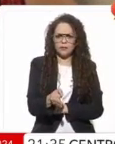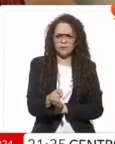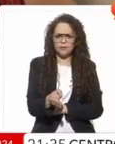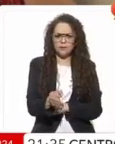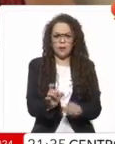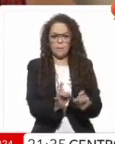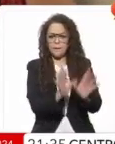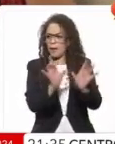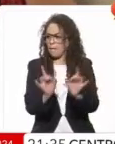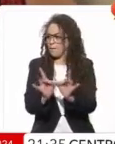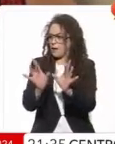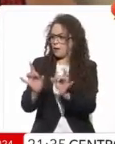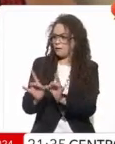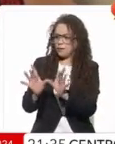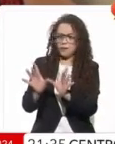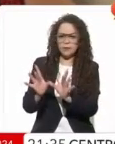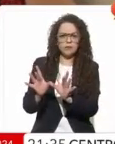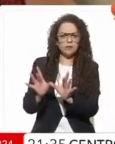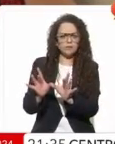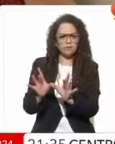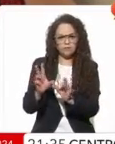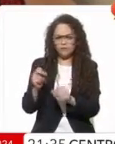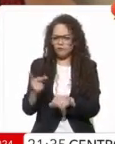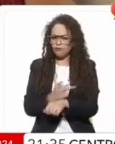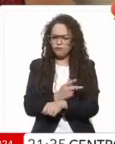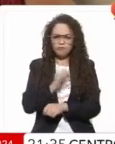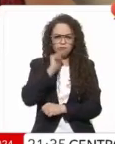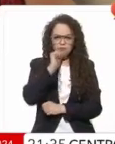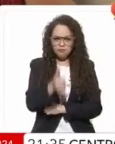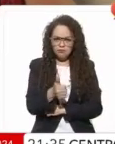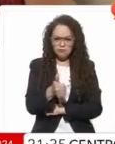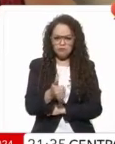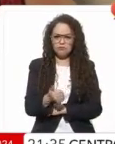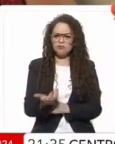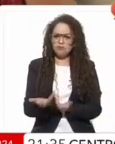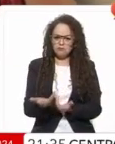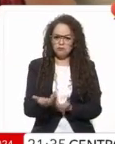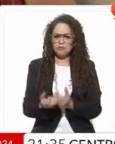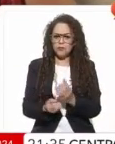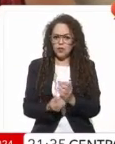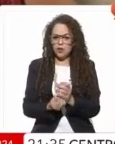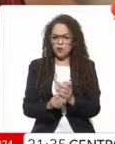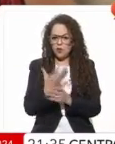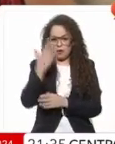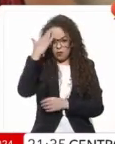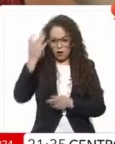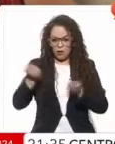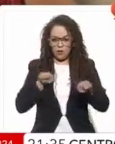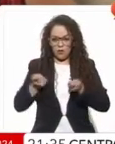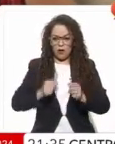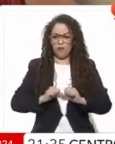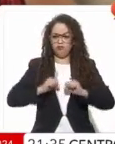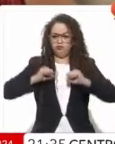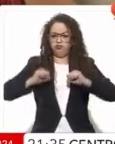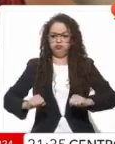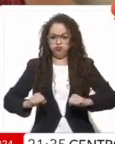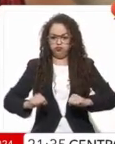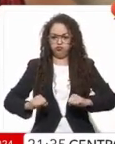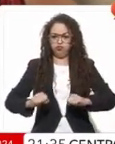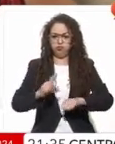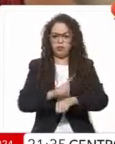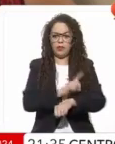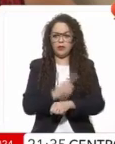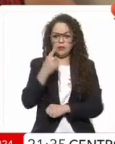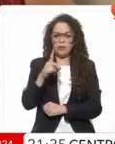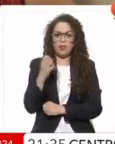están surgiendo con un nuevo régimen que con rasgos autoritarios que habrá de implantarse a partir del